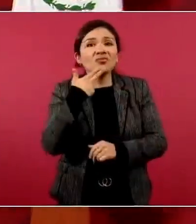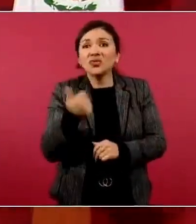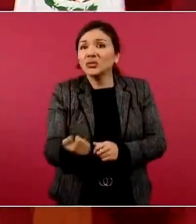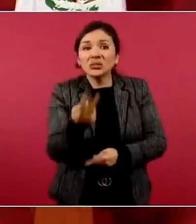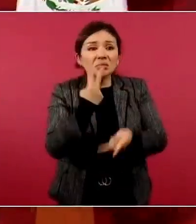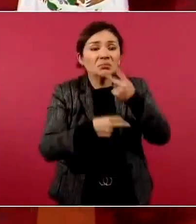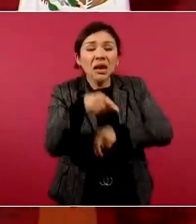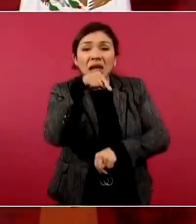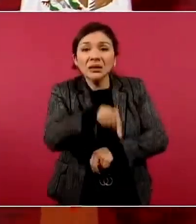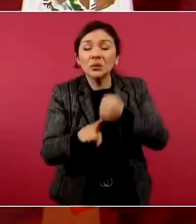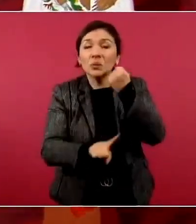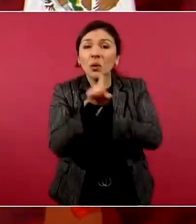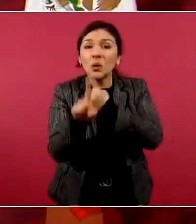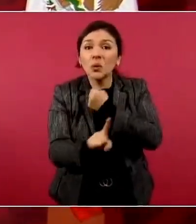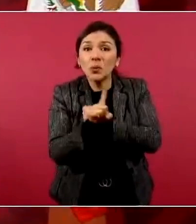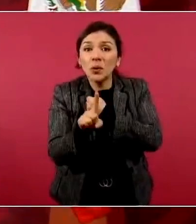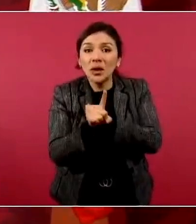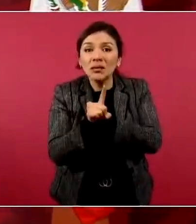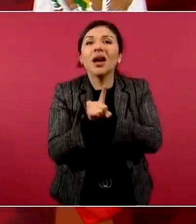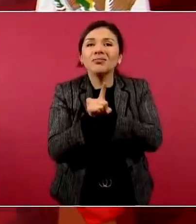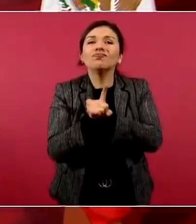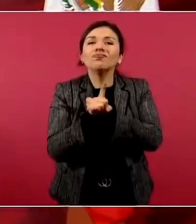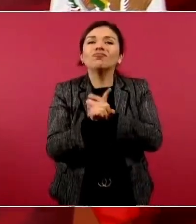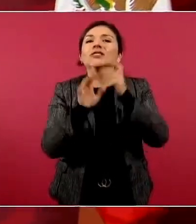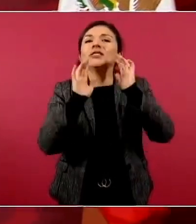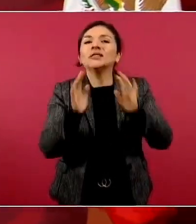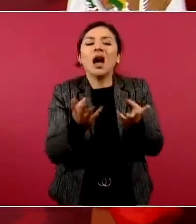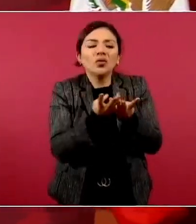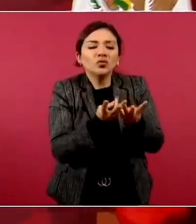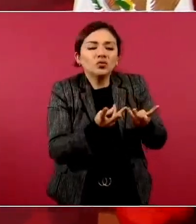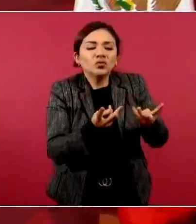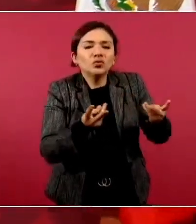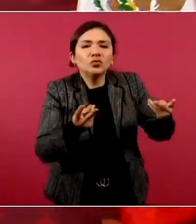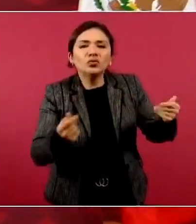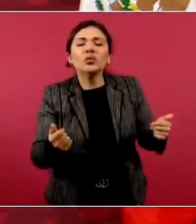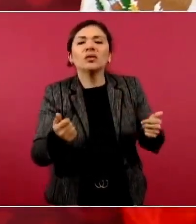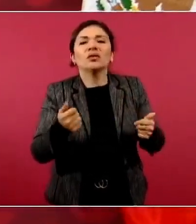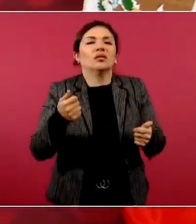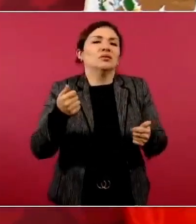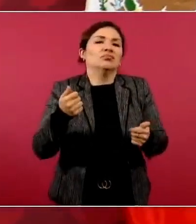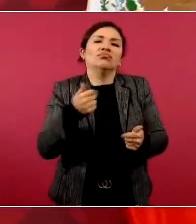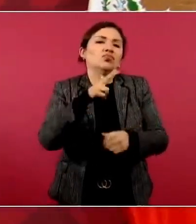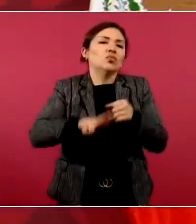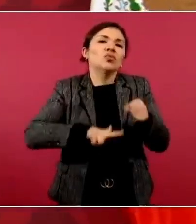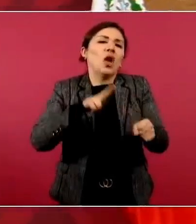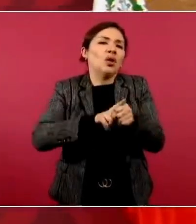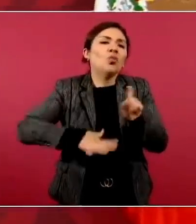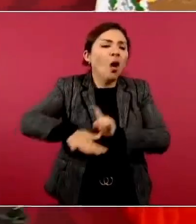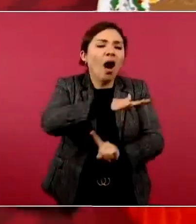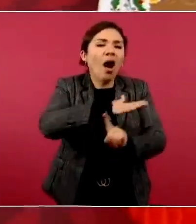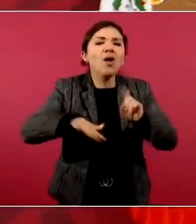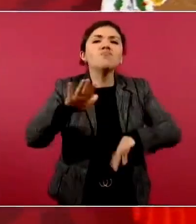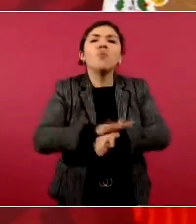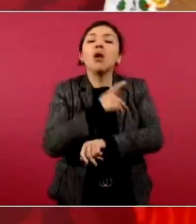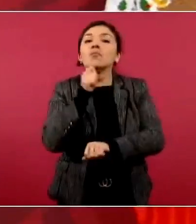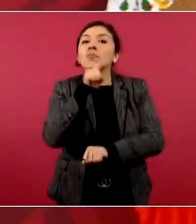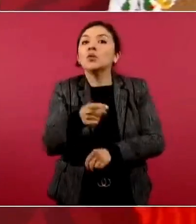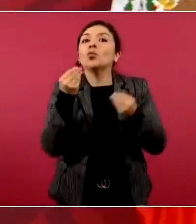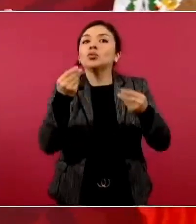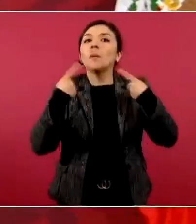hay un problema de agotamiento ecológico, por sobrepoblación